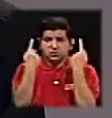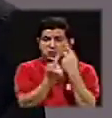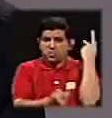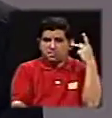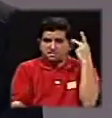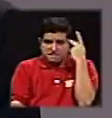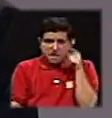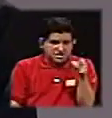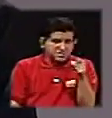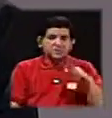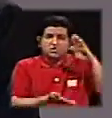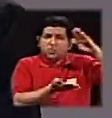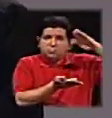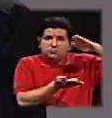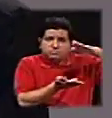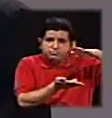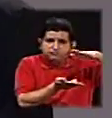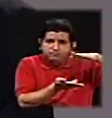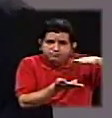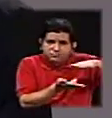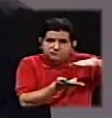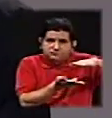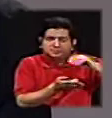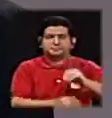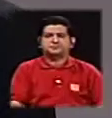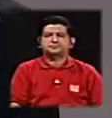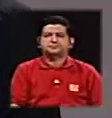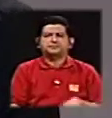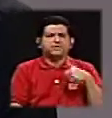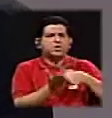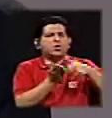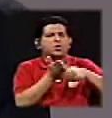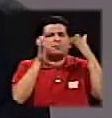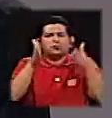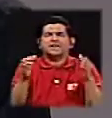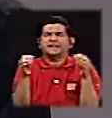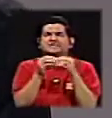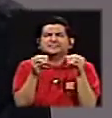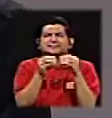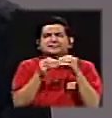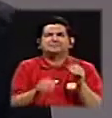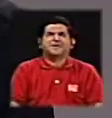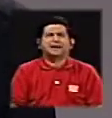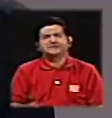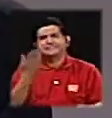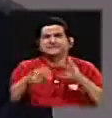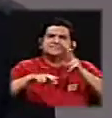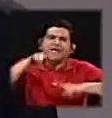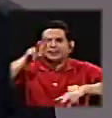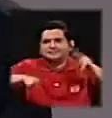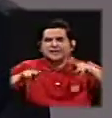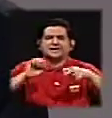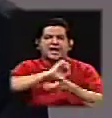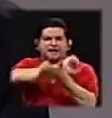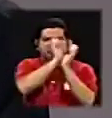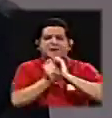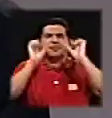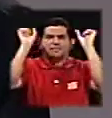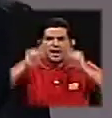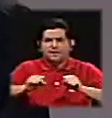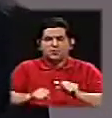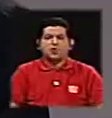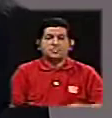son bajos, son muy bajos. Este es un electorado más volátil, que puede cambiar de una elección para